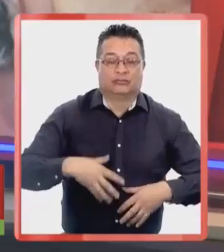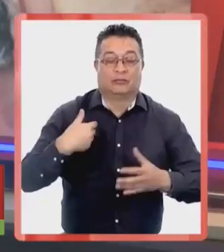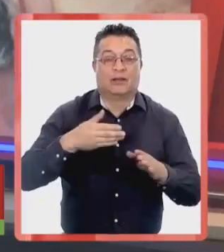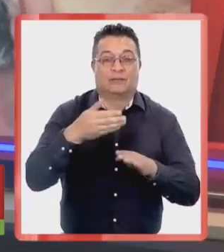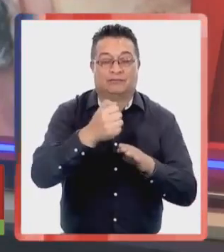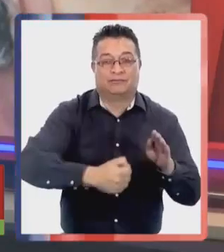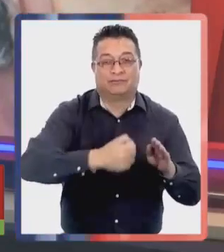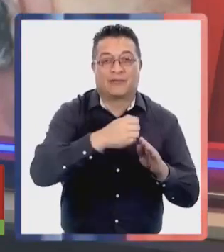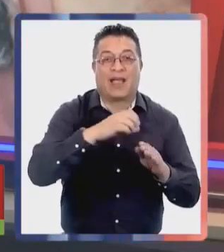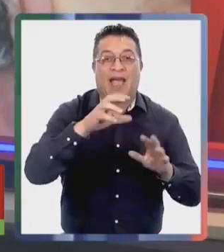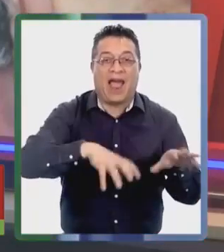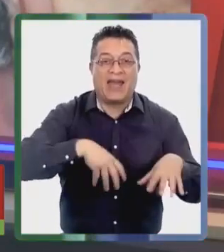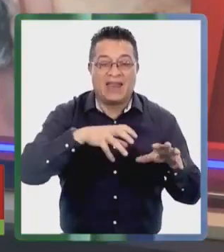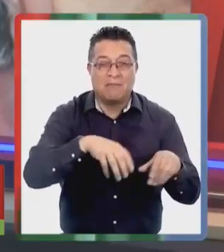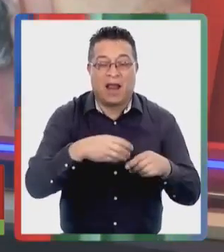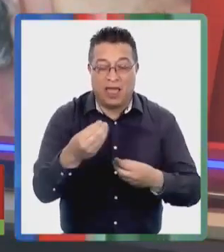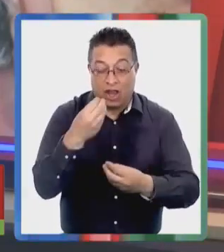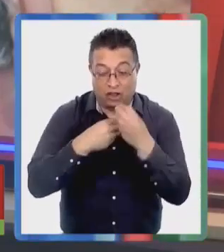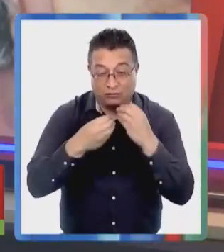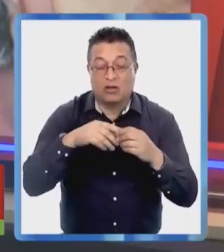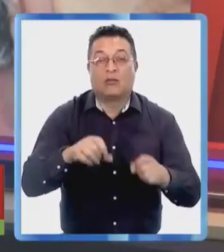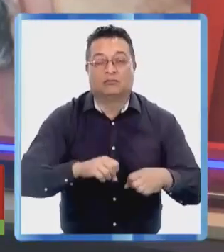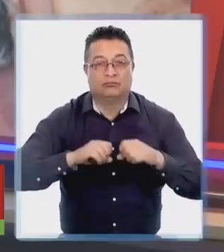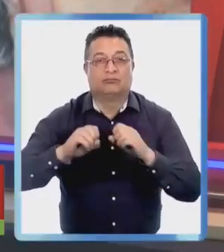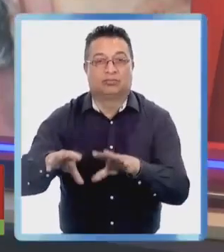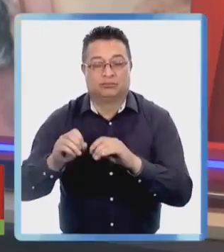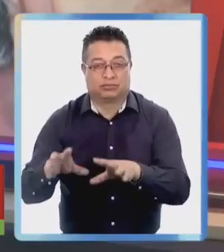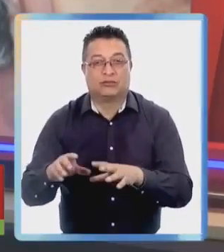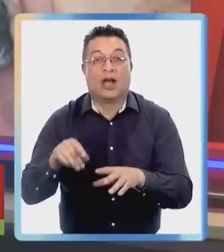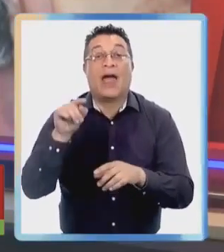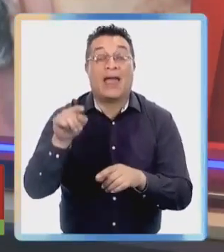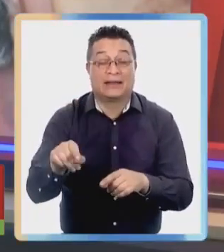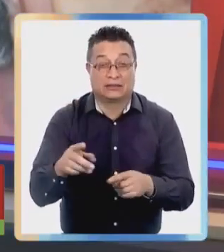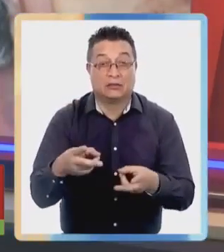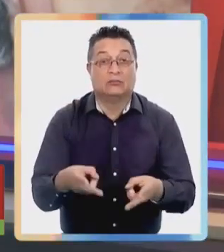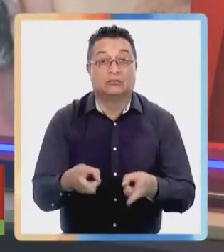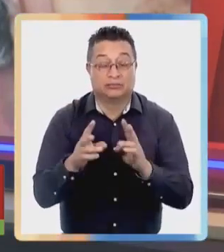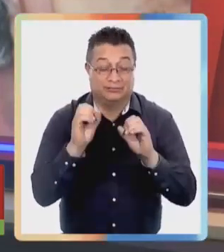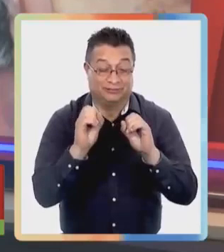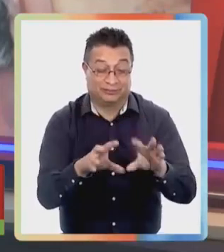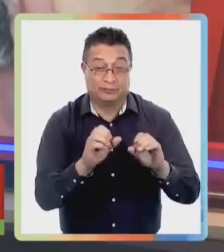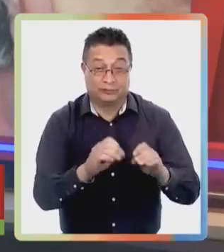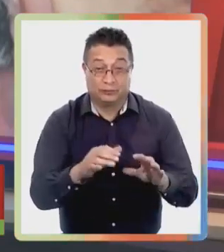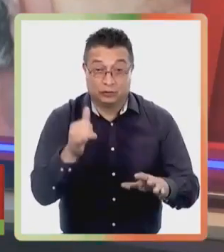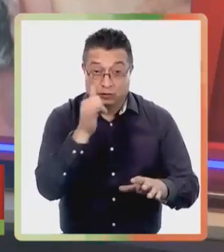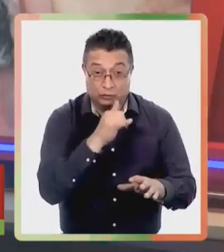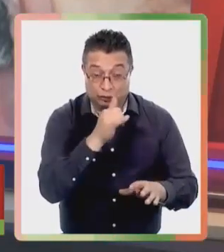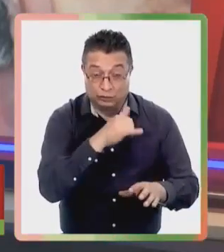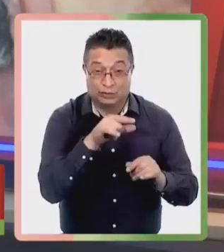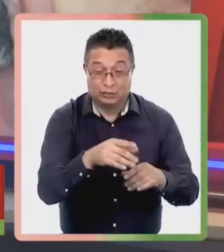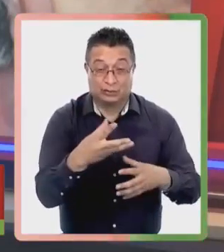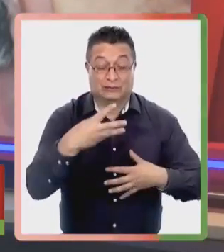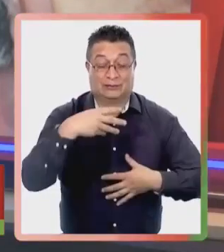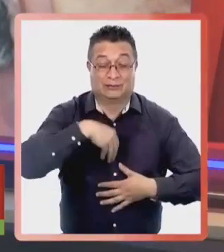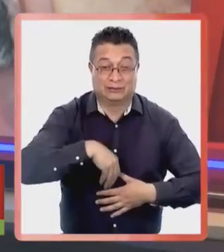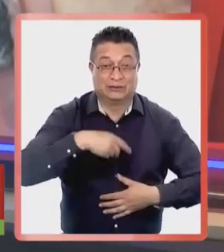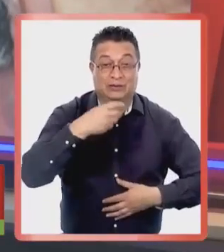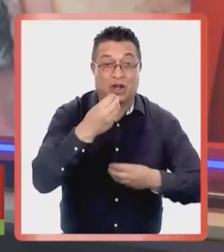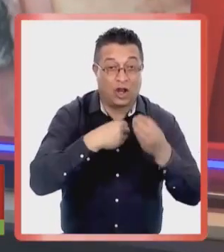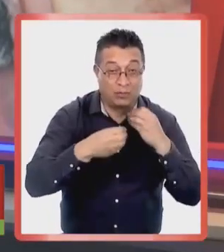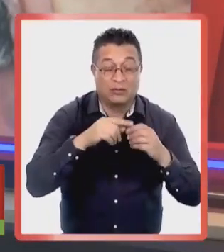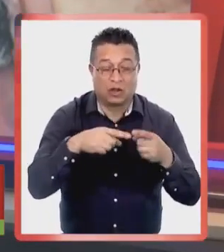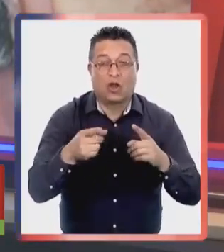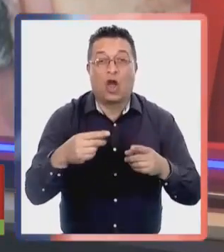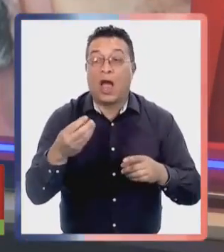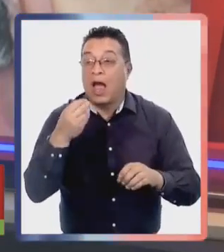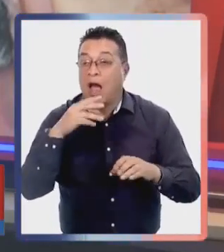obtenidas del faenamiento de animales para autoconsumo. Y así, mediante la disposición de desechos biológicos, se evita que queden expuestos